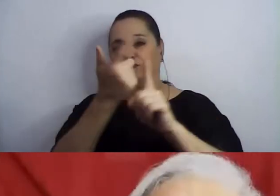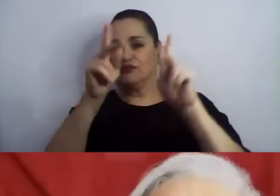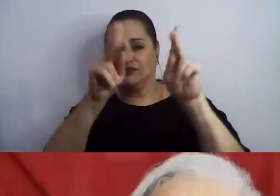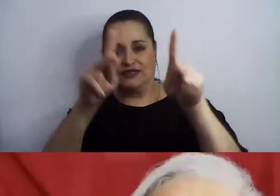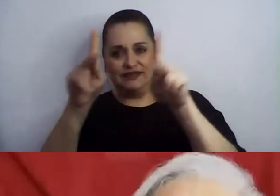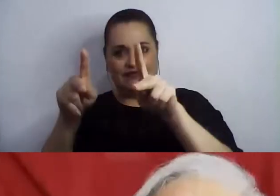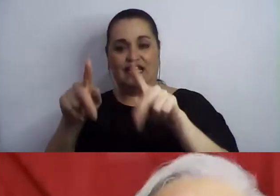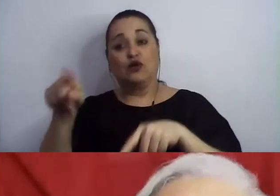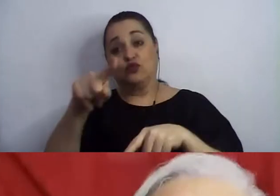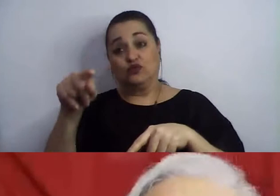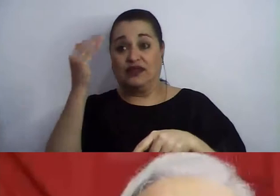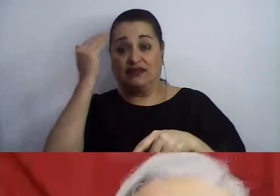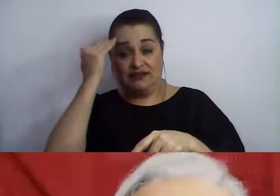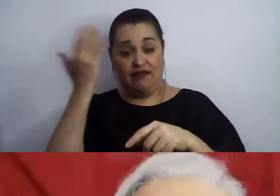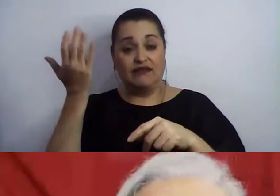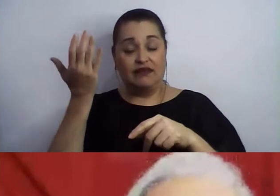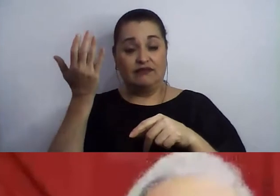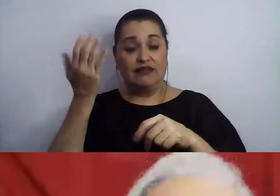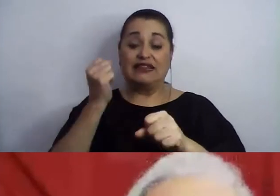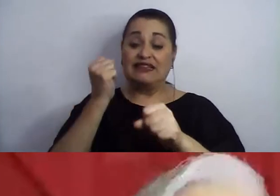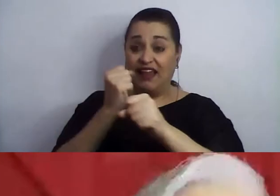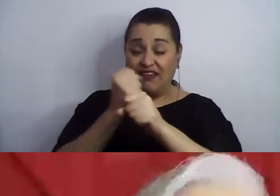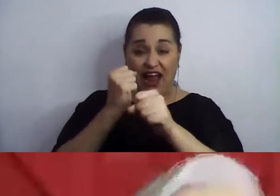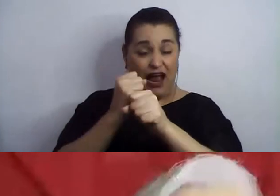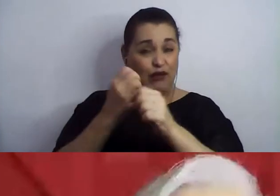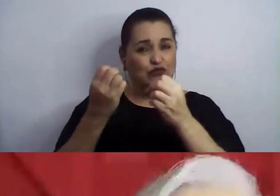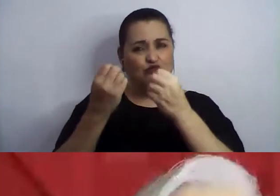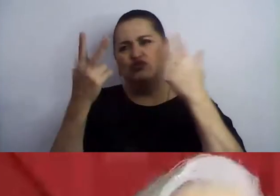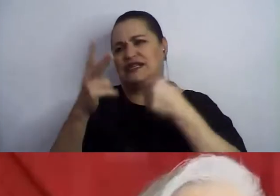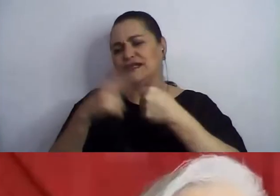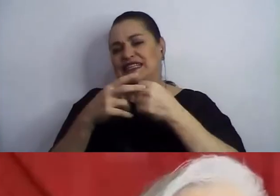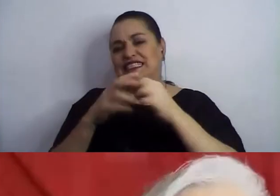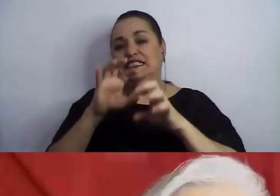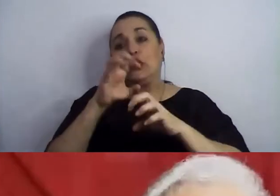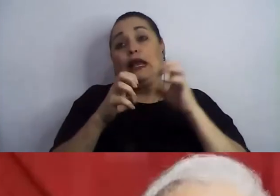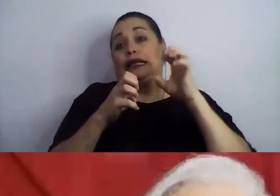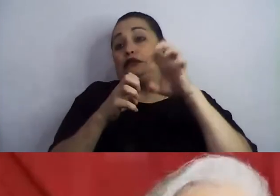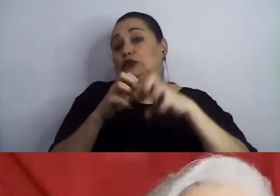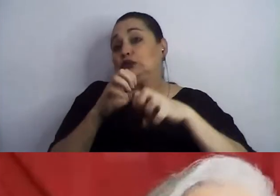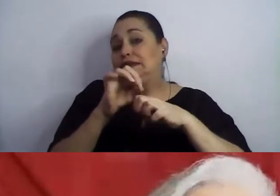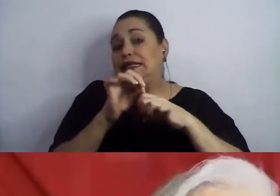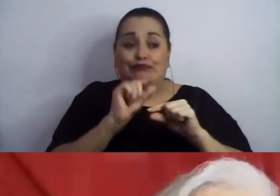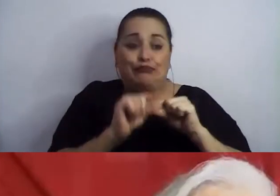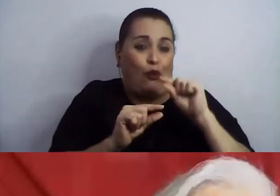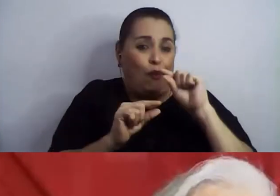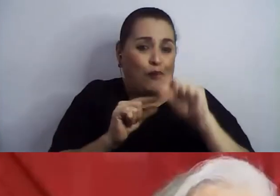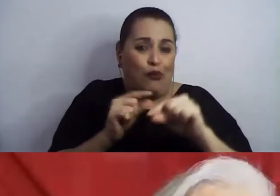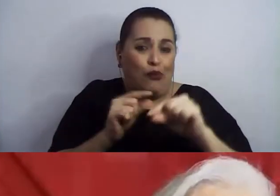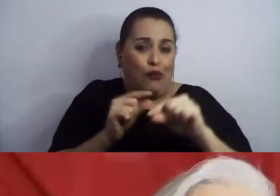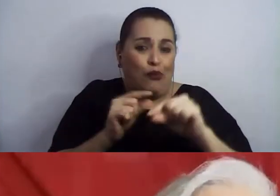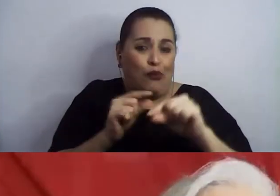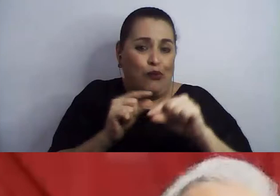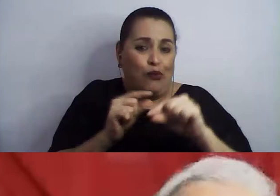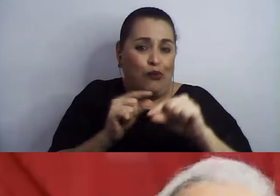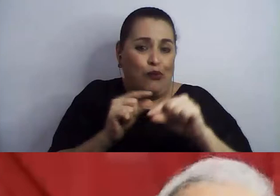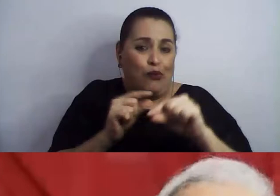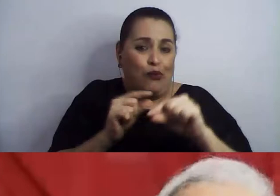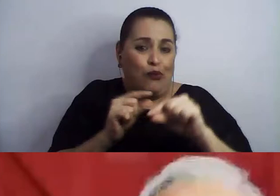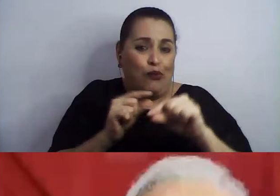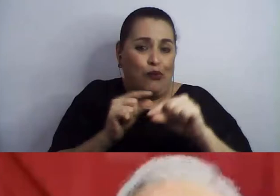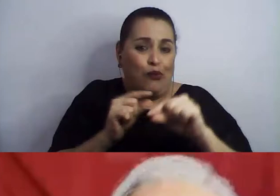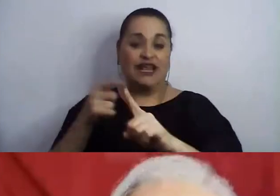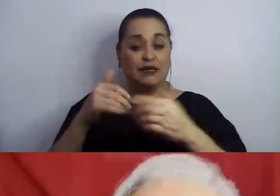Ustedes saben que trabajamos muchísimas veces con las uñas para lograr nuestros objetivos y este